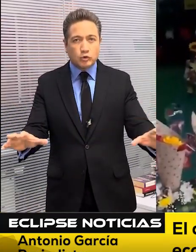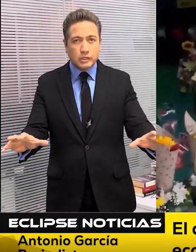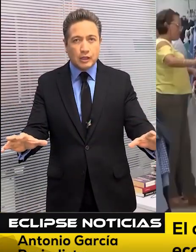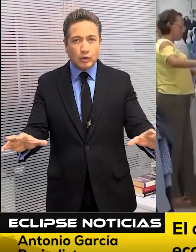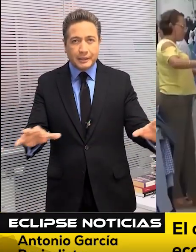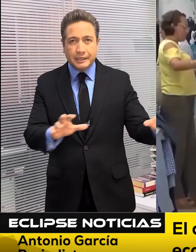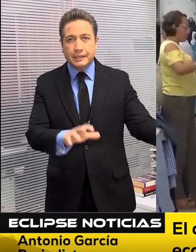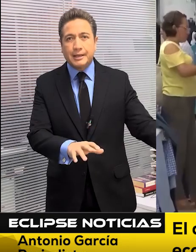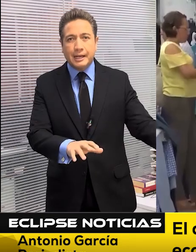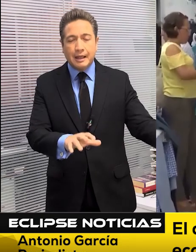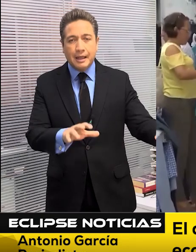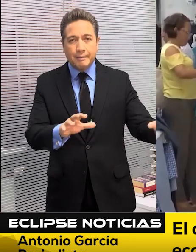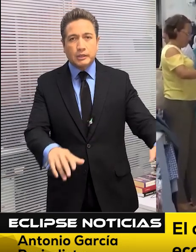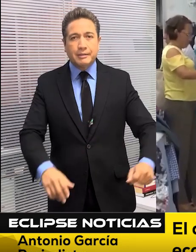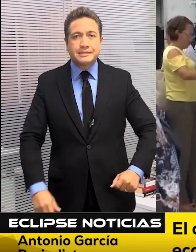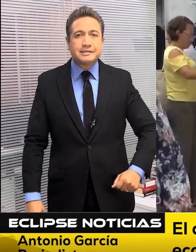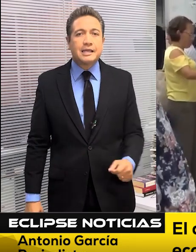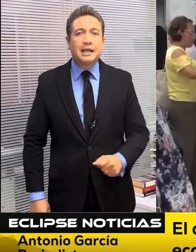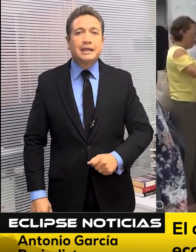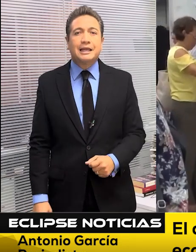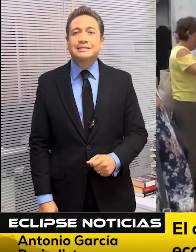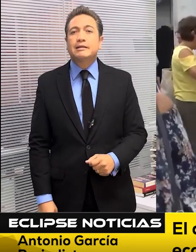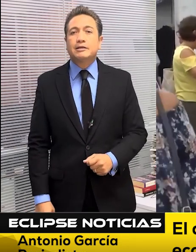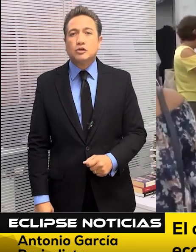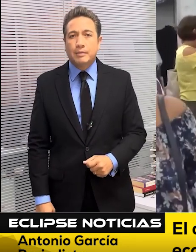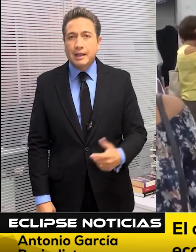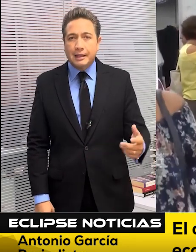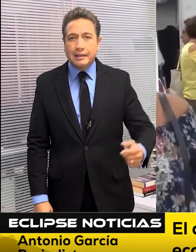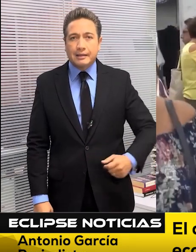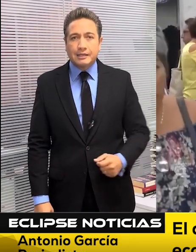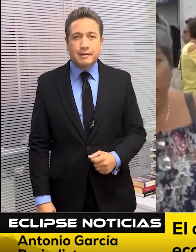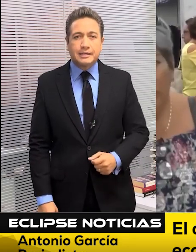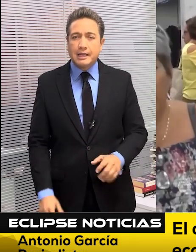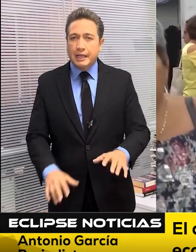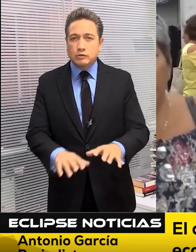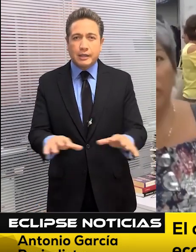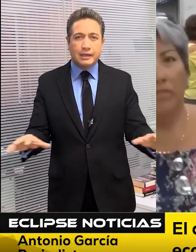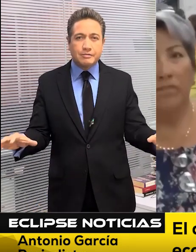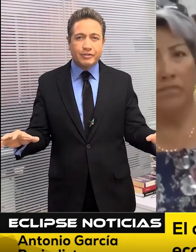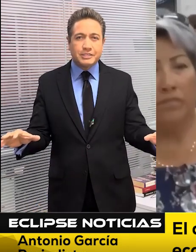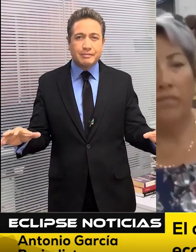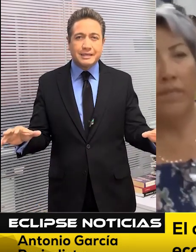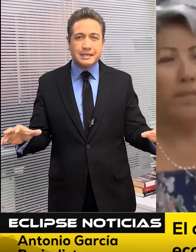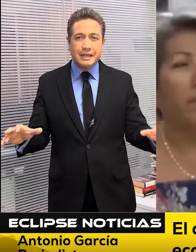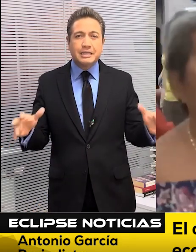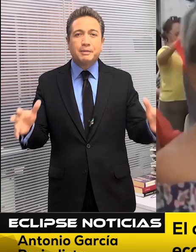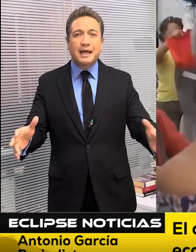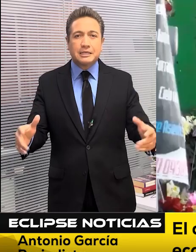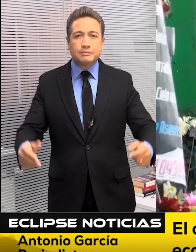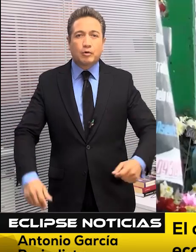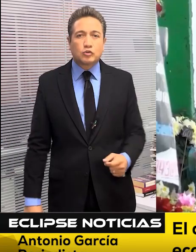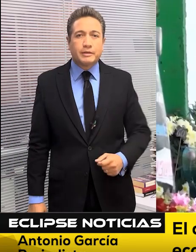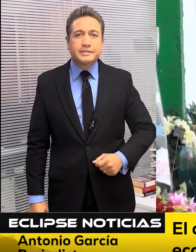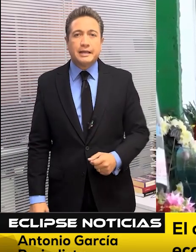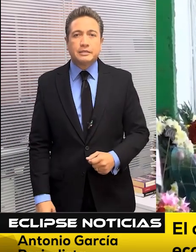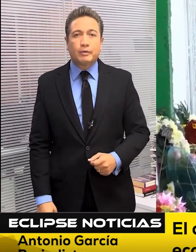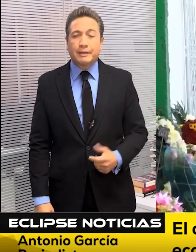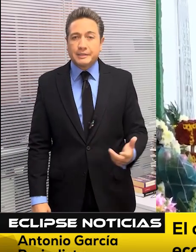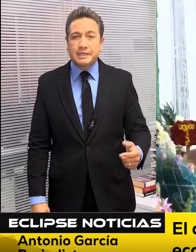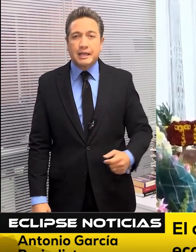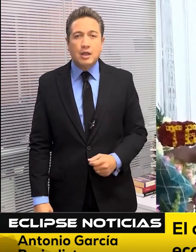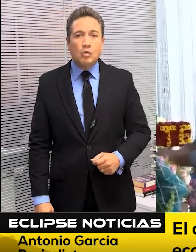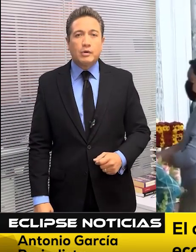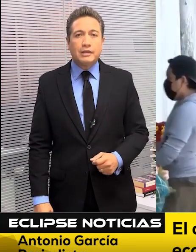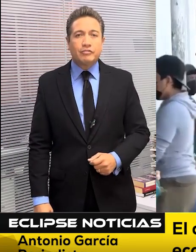se está pronosticando a partir de mañana. Pero también se señala que la celebración del Día de las Madres es una de las fechas más esperadas por los comerciantes,